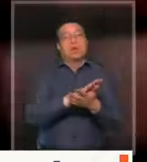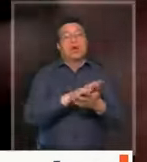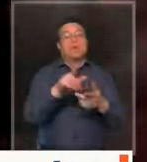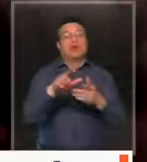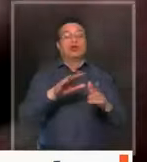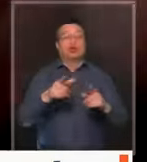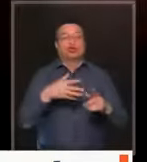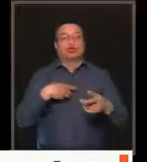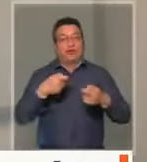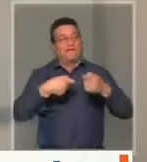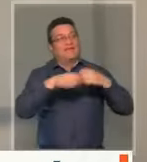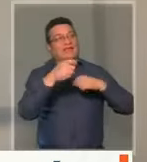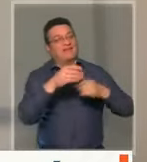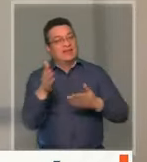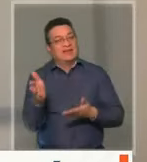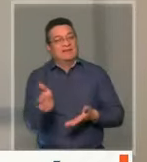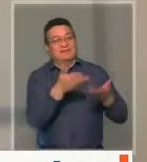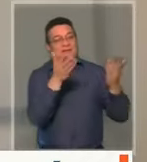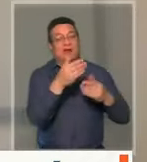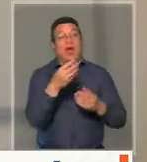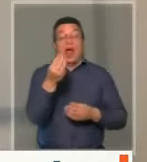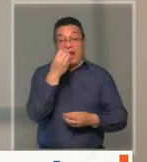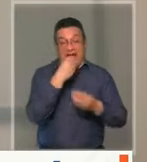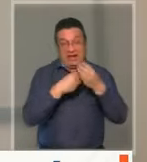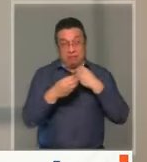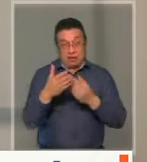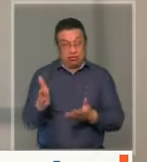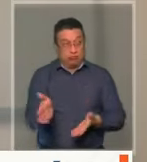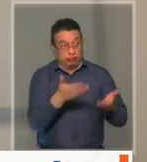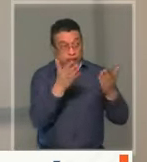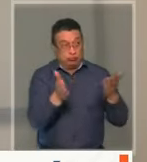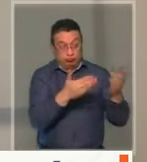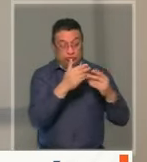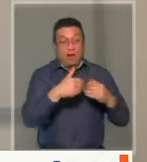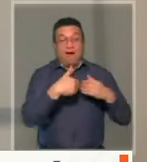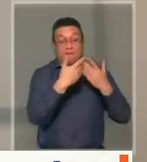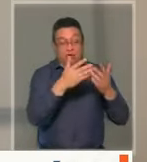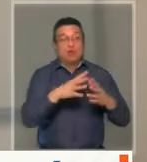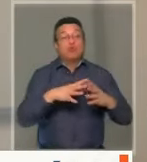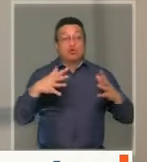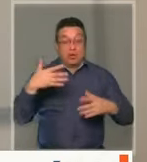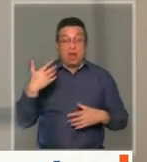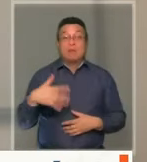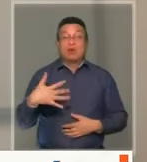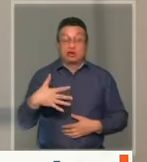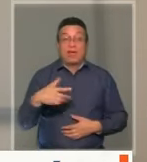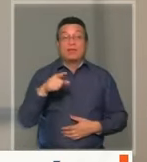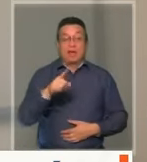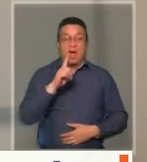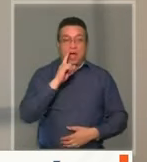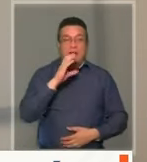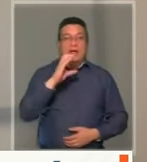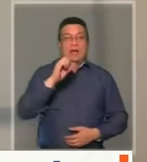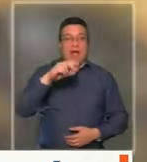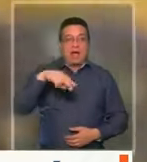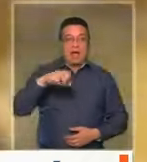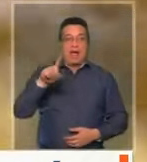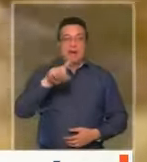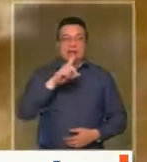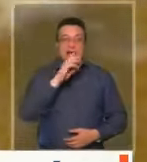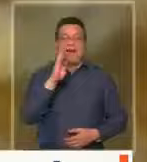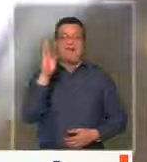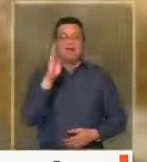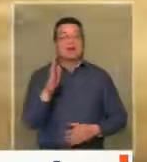nosotros importamos tenemos por un lado alimentos sumamente relevantes dentro de nuestra canasta que también están en la canasta básica de alimentos Como por